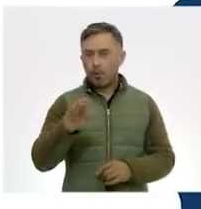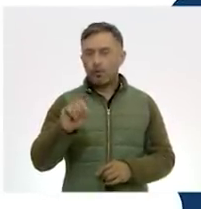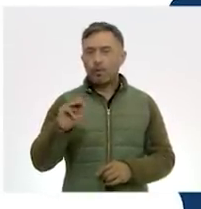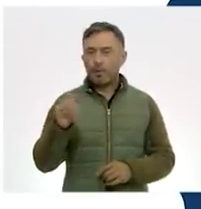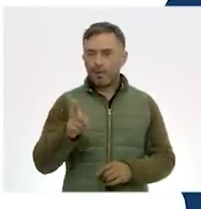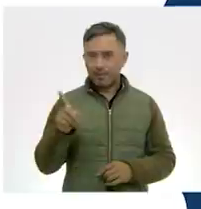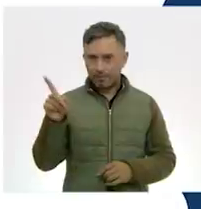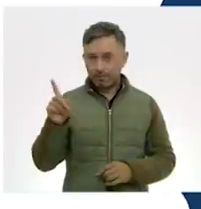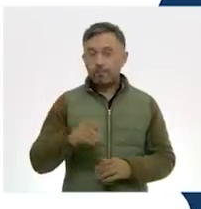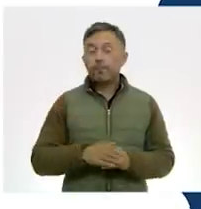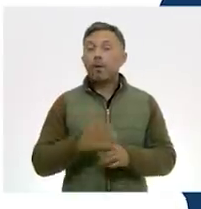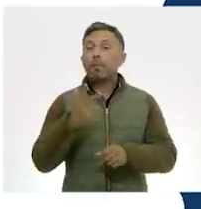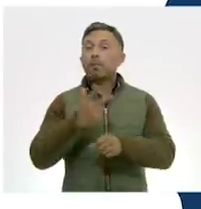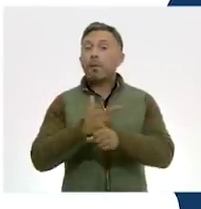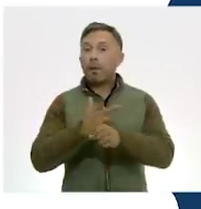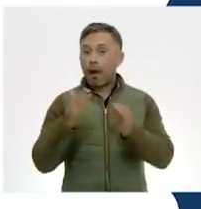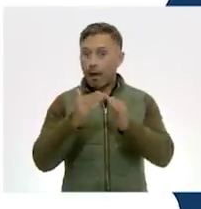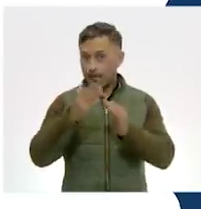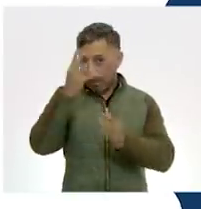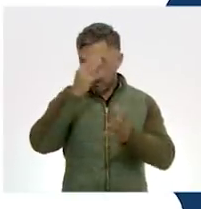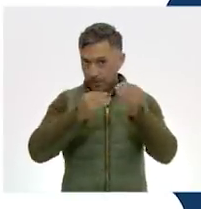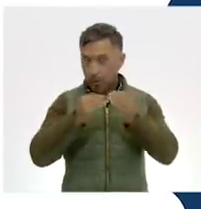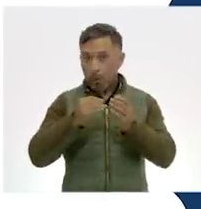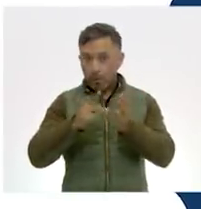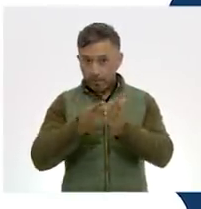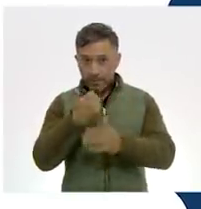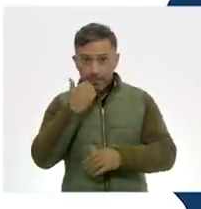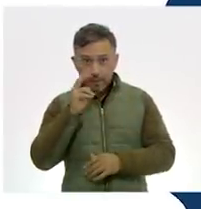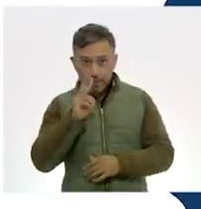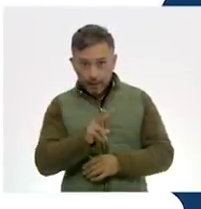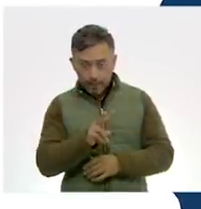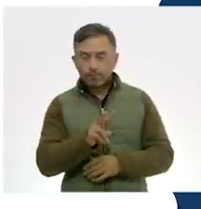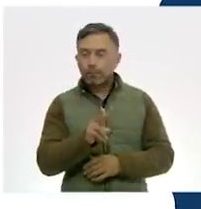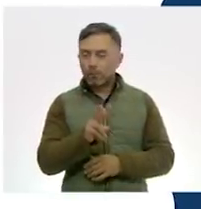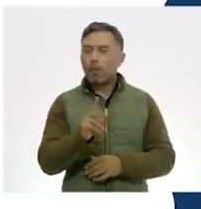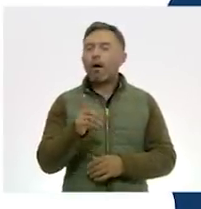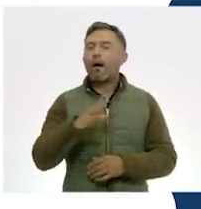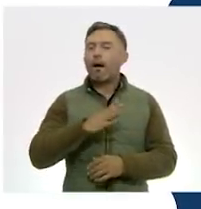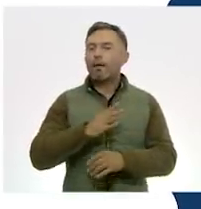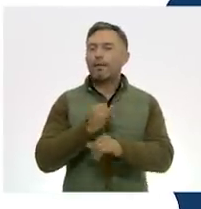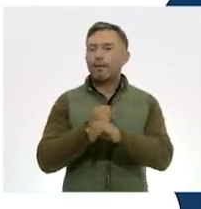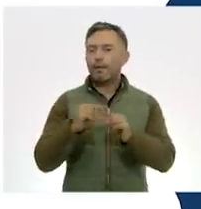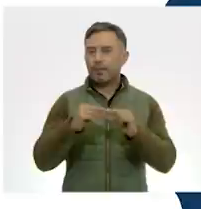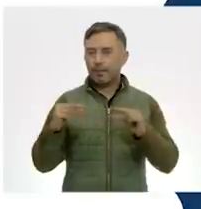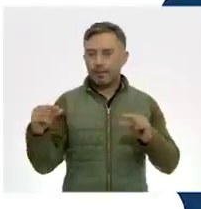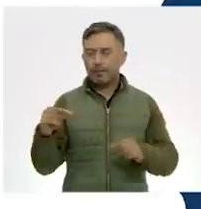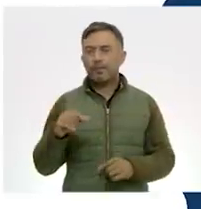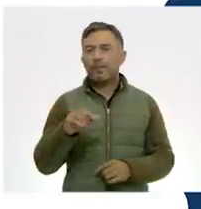conaliteg.sep.gov.mx. Si quieres volver a ver los programas de Aprende en Casa, los puedes encontrar en la siguiente liga: